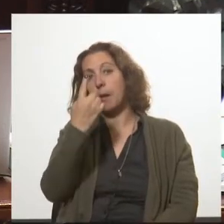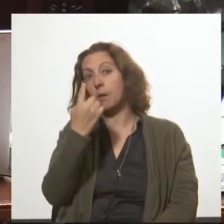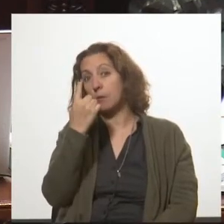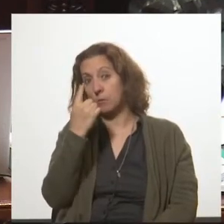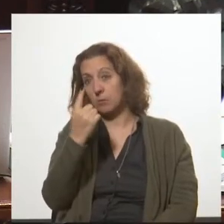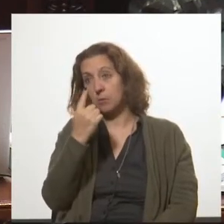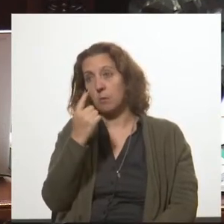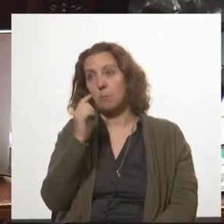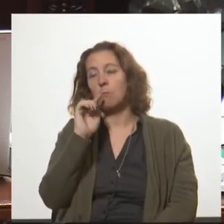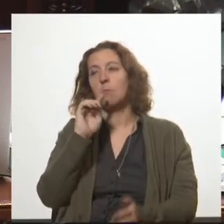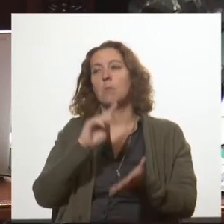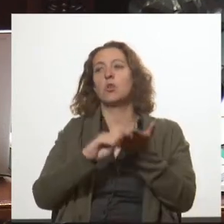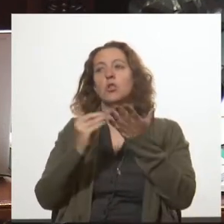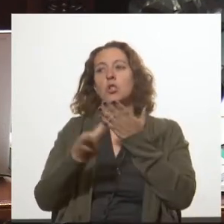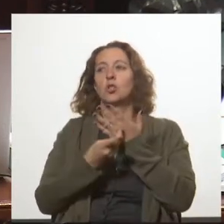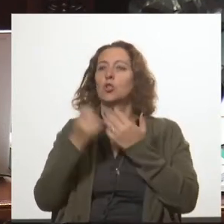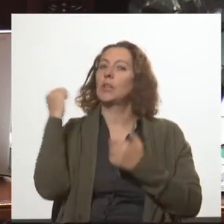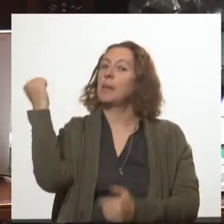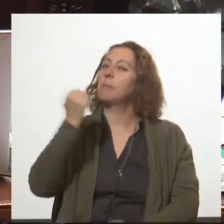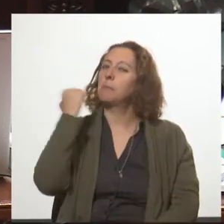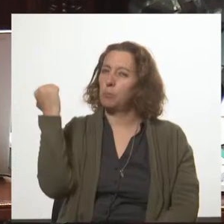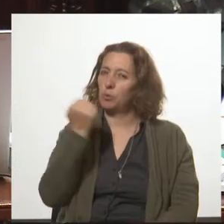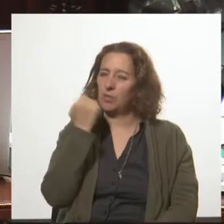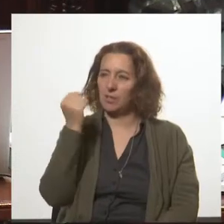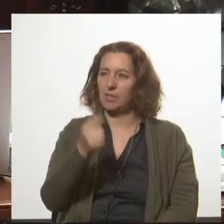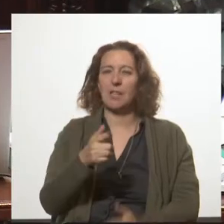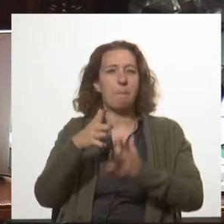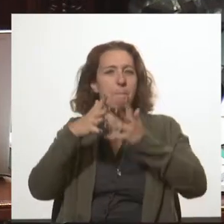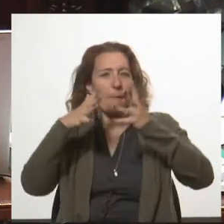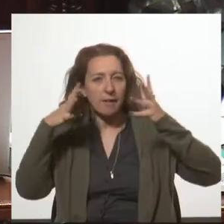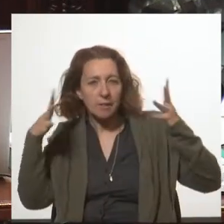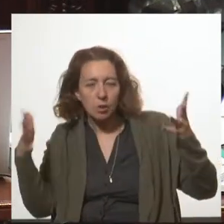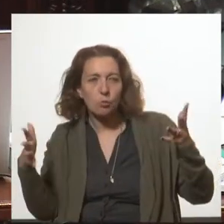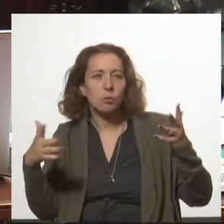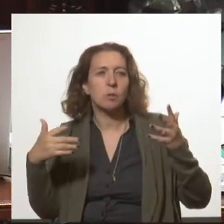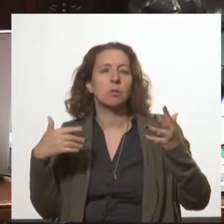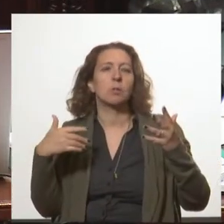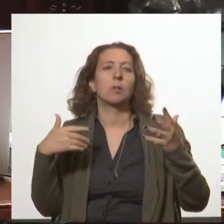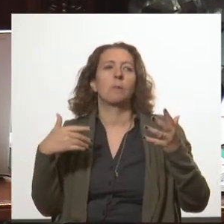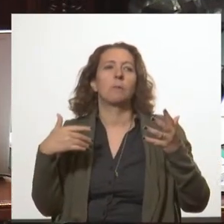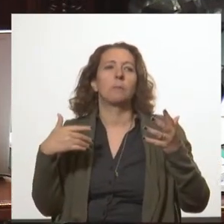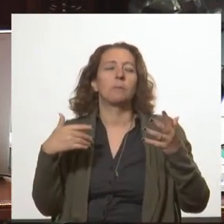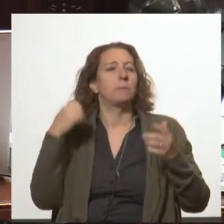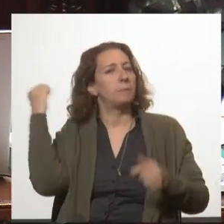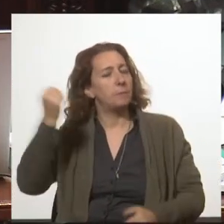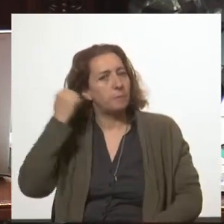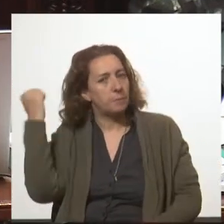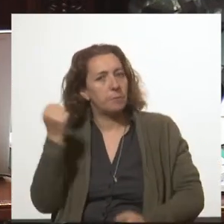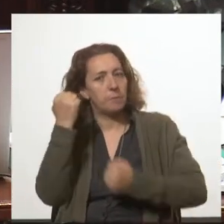un proyecto tan importante de tal magnitud de tal controversia en importancia económica